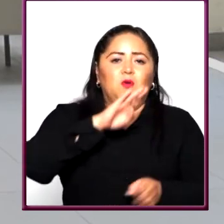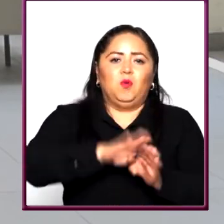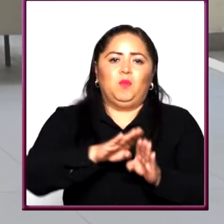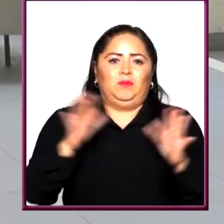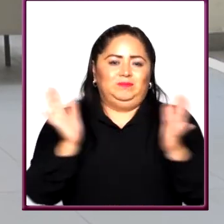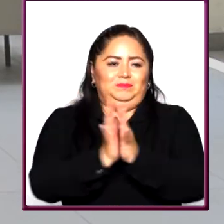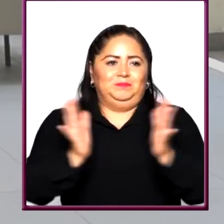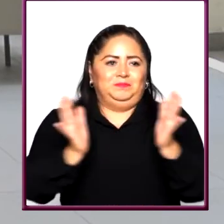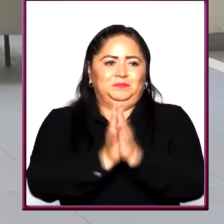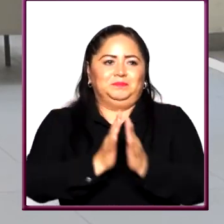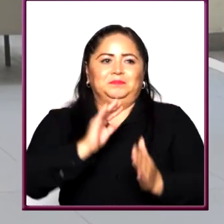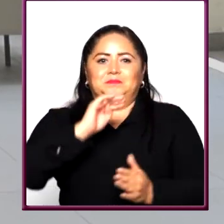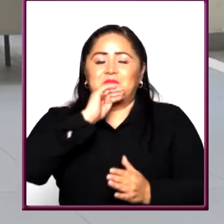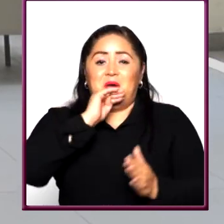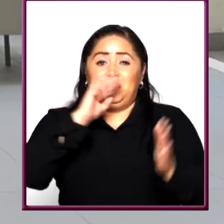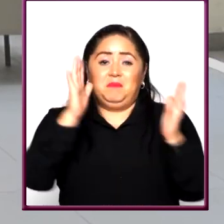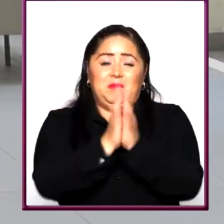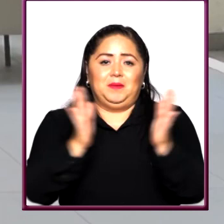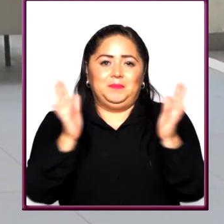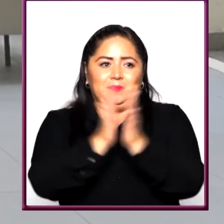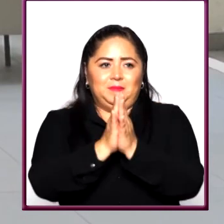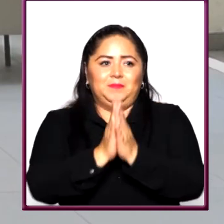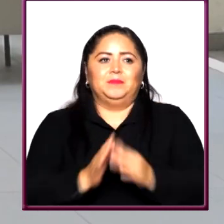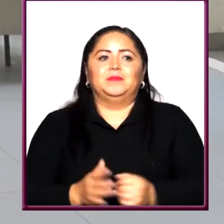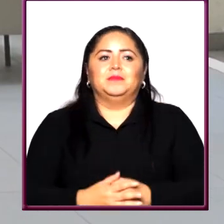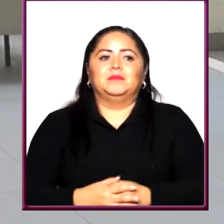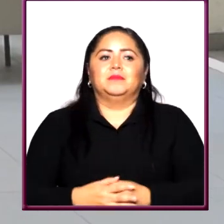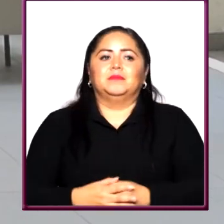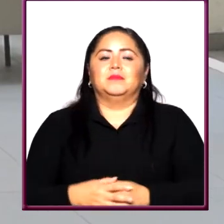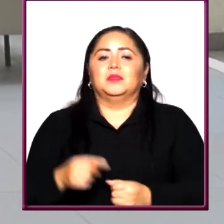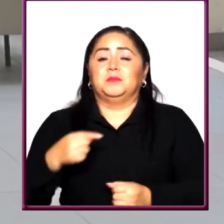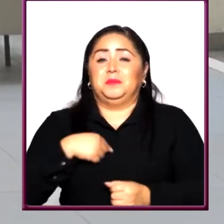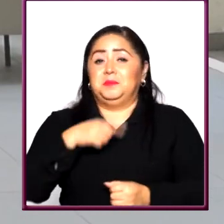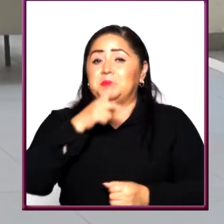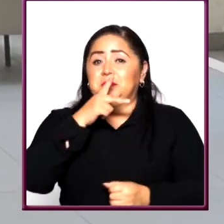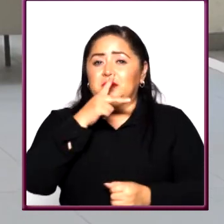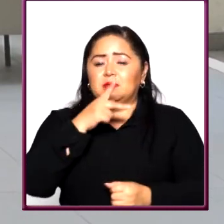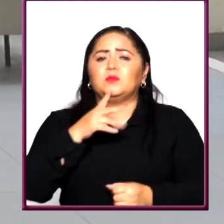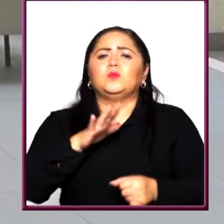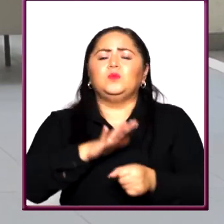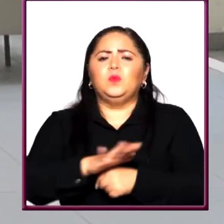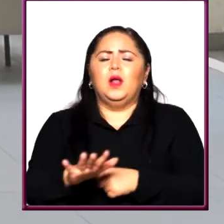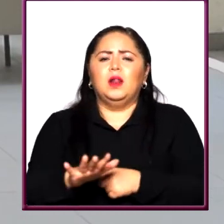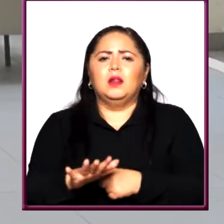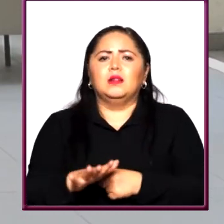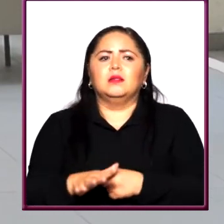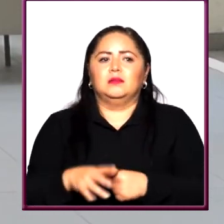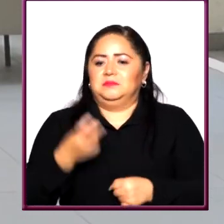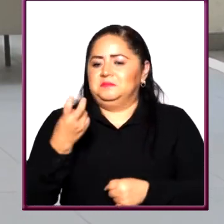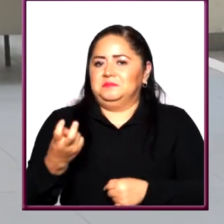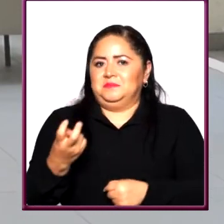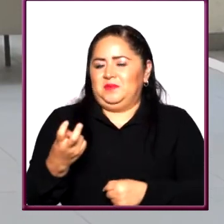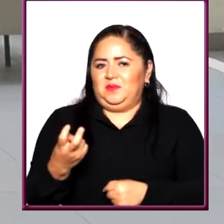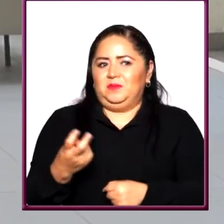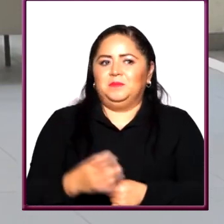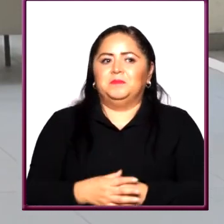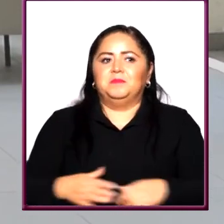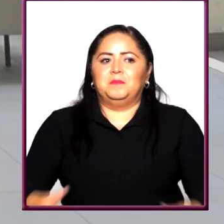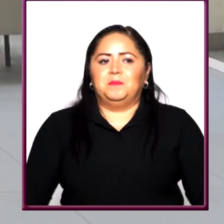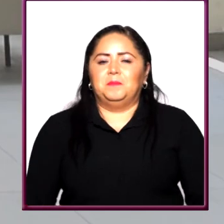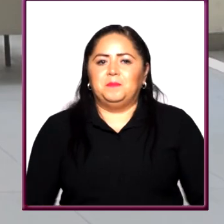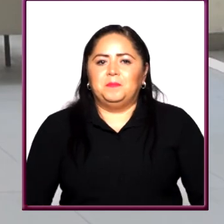vamos a hacer con las palmas. Mamá. Mi papá lo vamos a marcar en esta